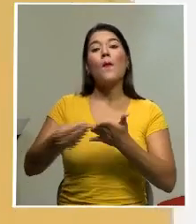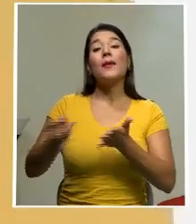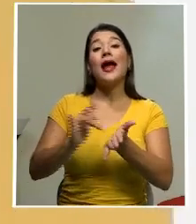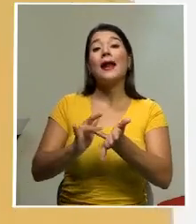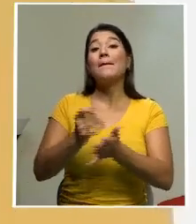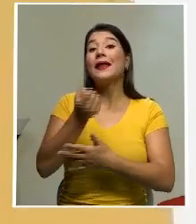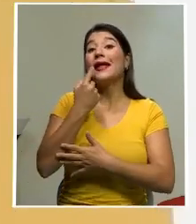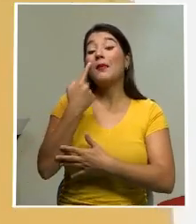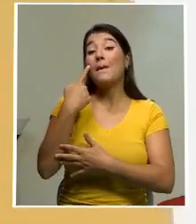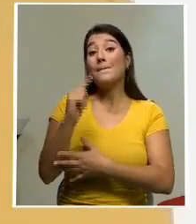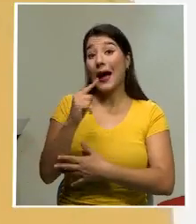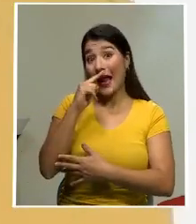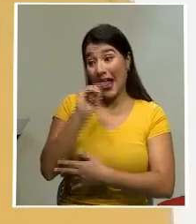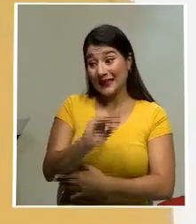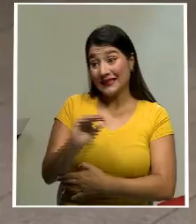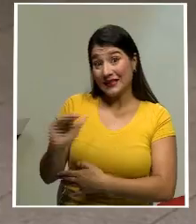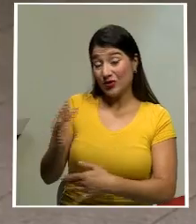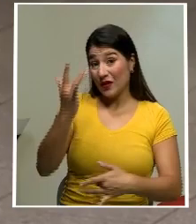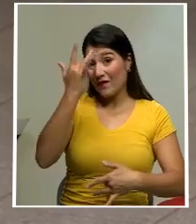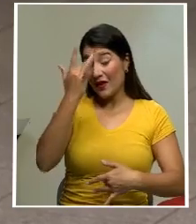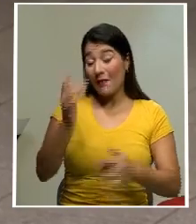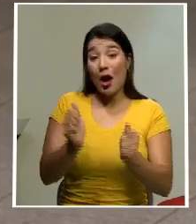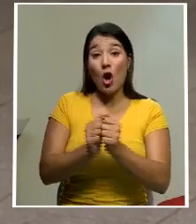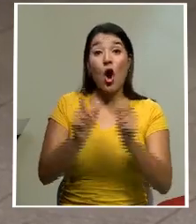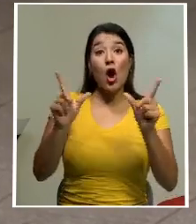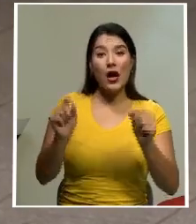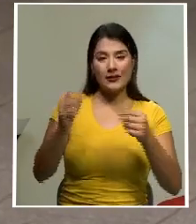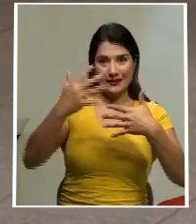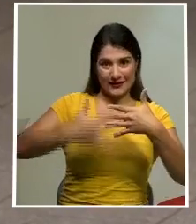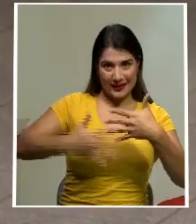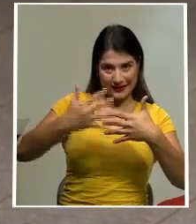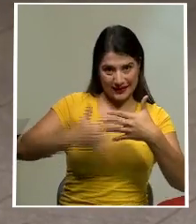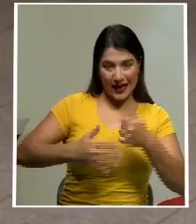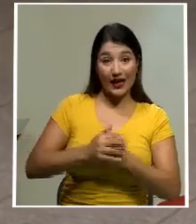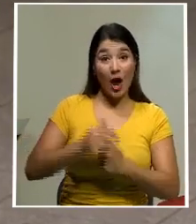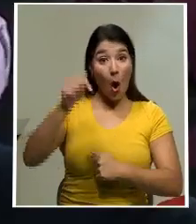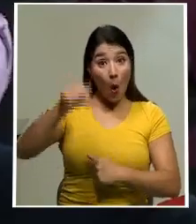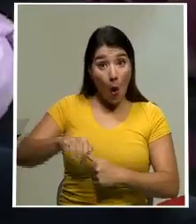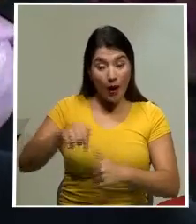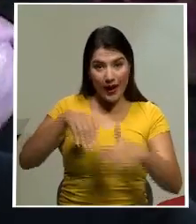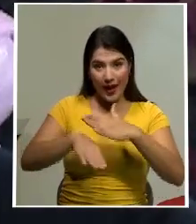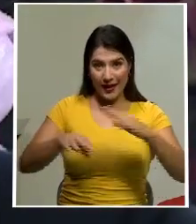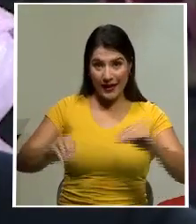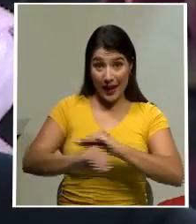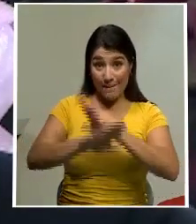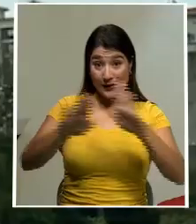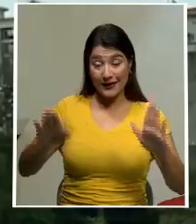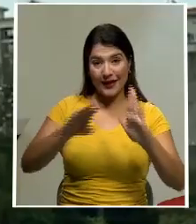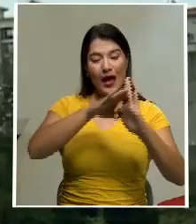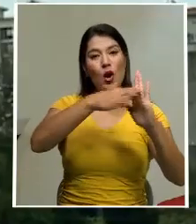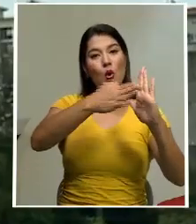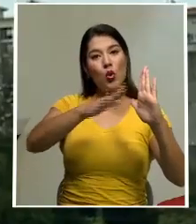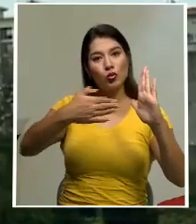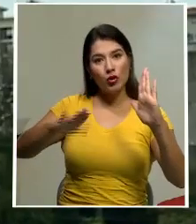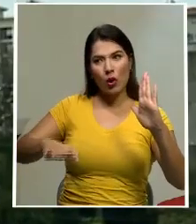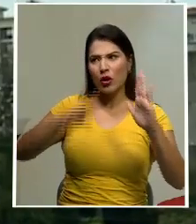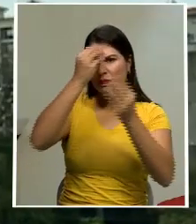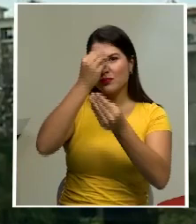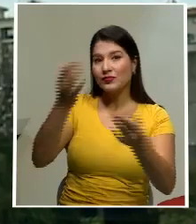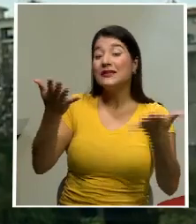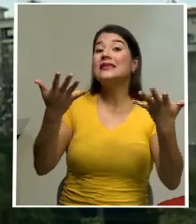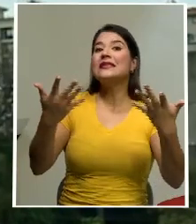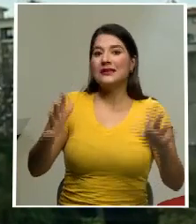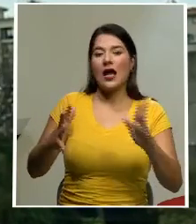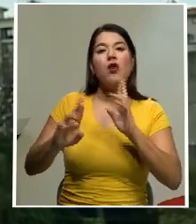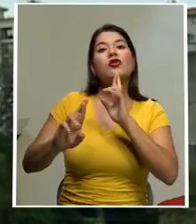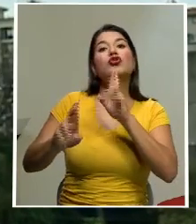para pacientes con leucemia linfoblástica aguda. Este miércoles, en horas de la mañana, la Contraloría General de la República anunció que ya se resolvió